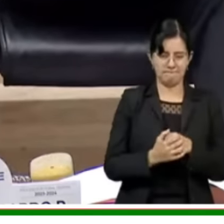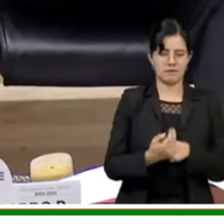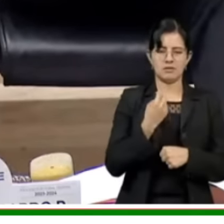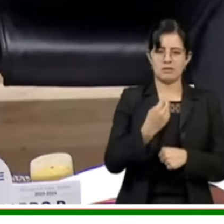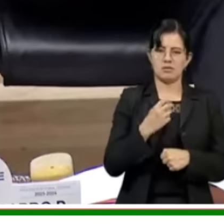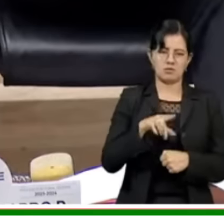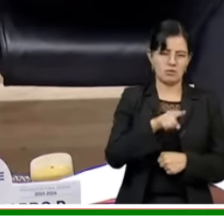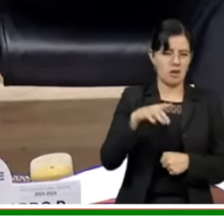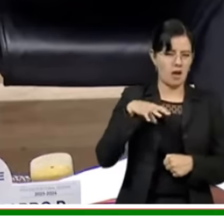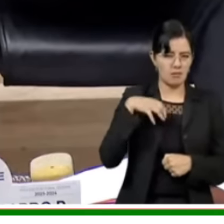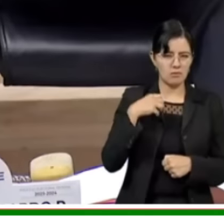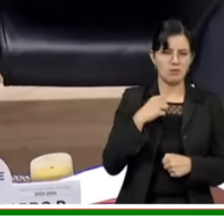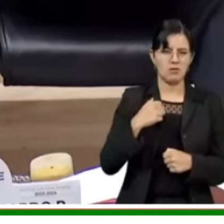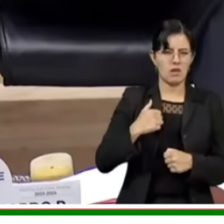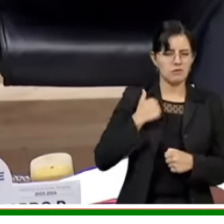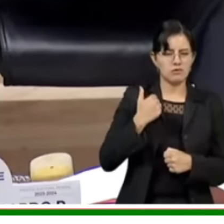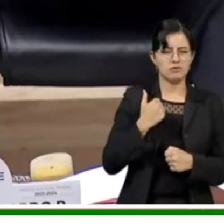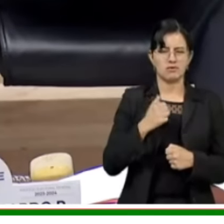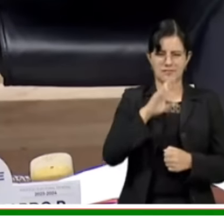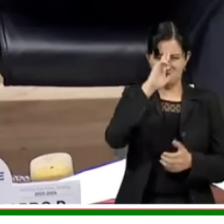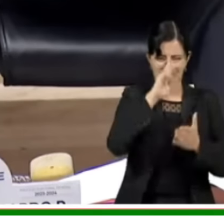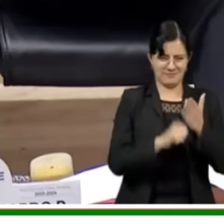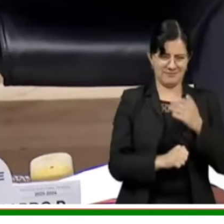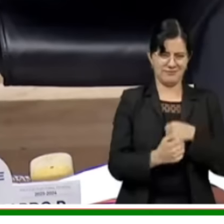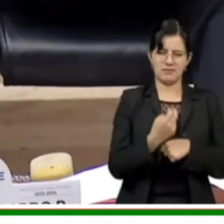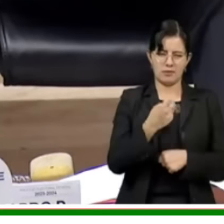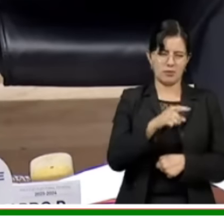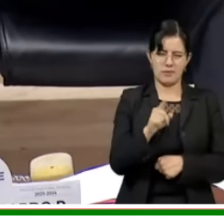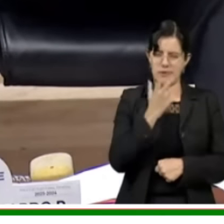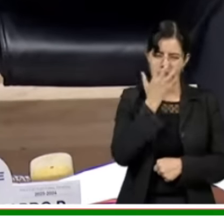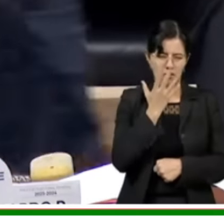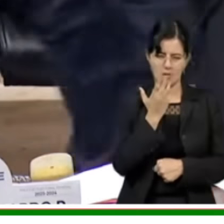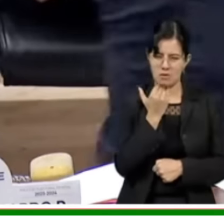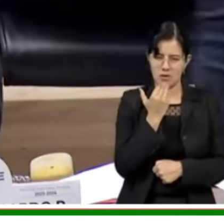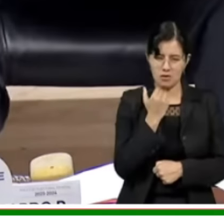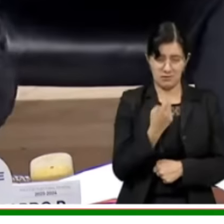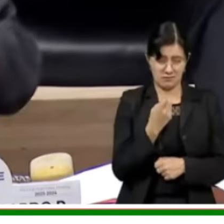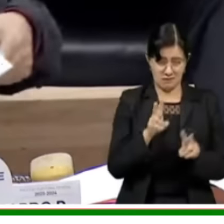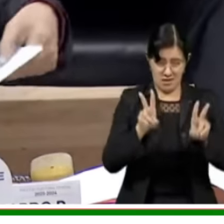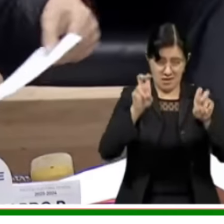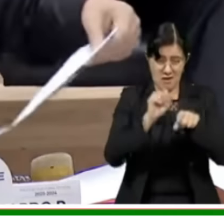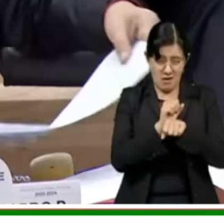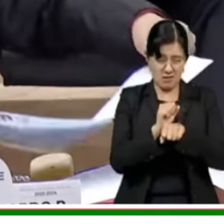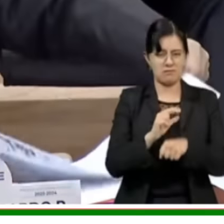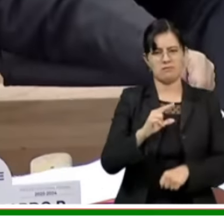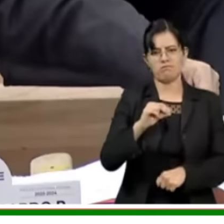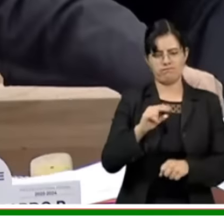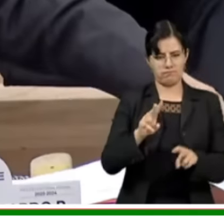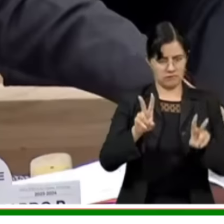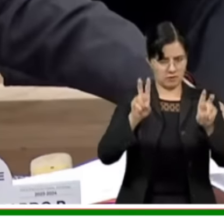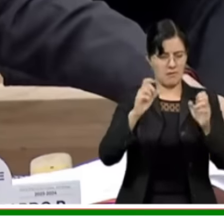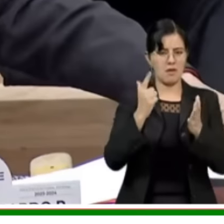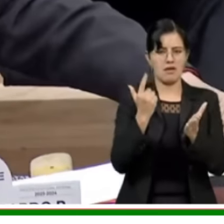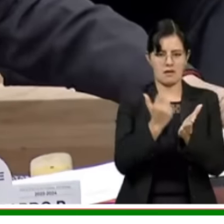un abuso es una falta de respeto y es de una desvergüenza inaudita No no es un asunto menor es un asunto